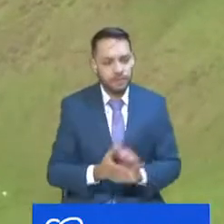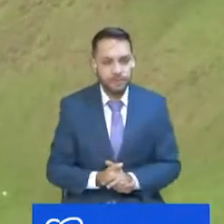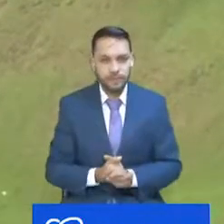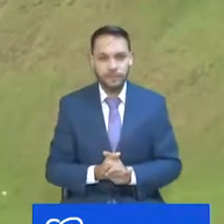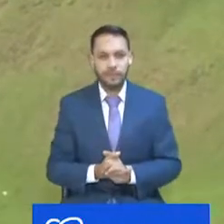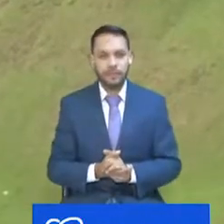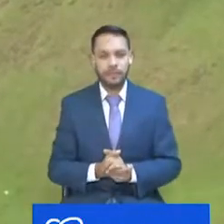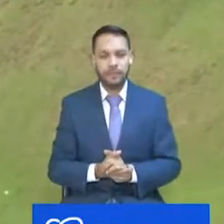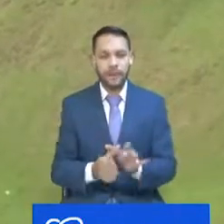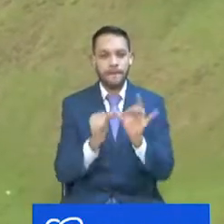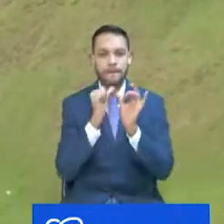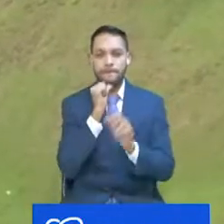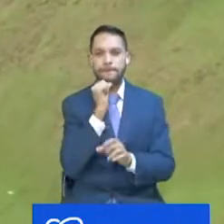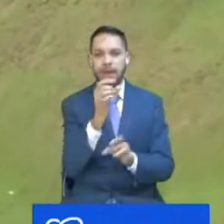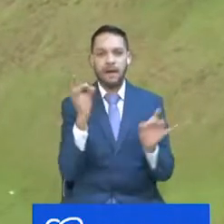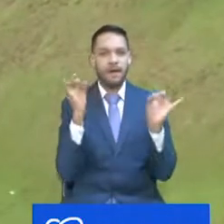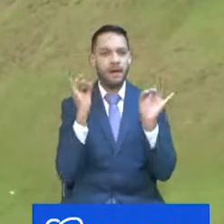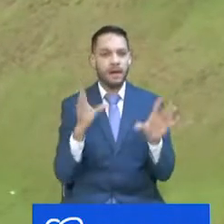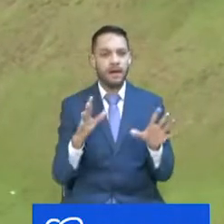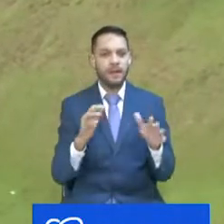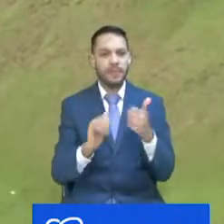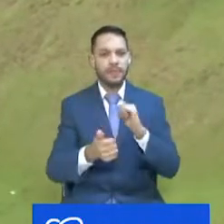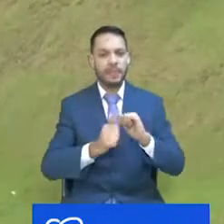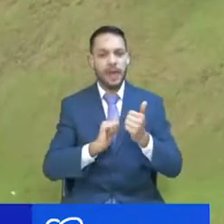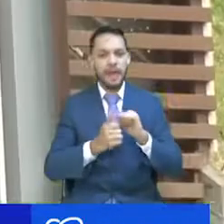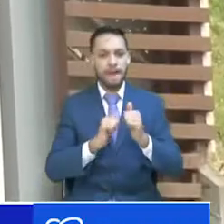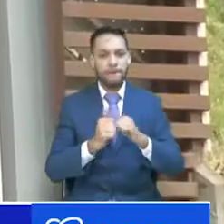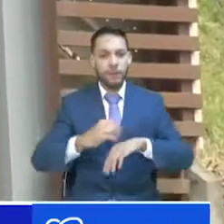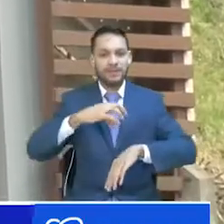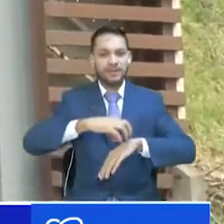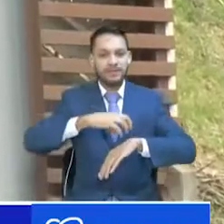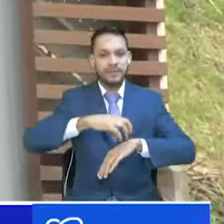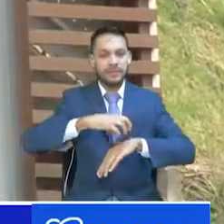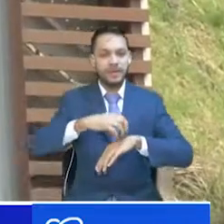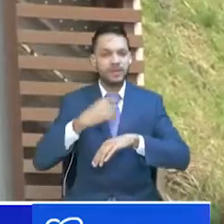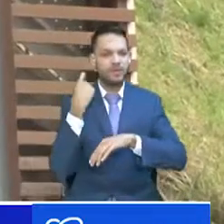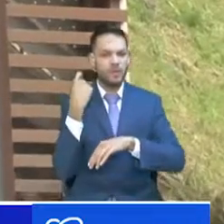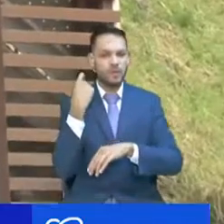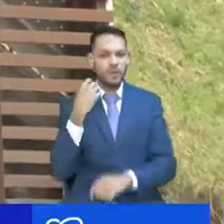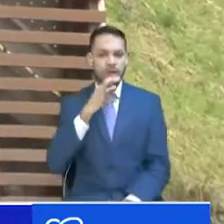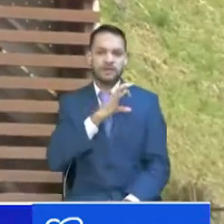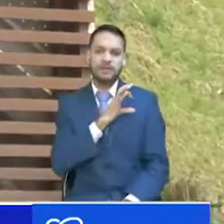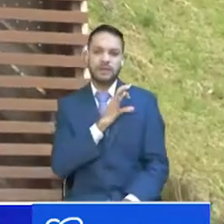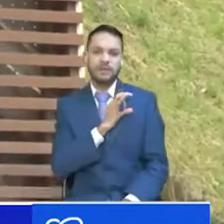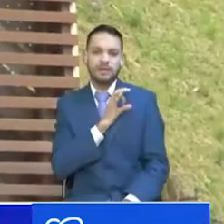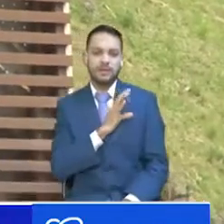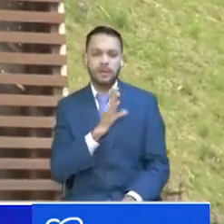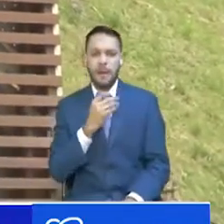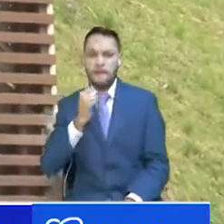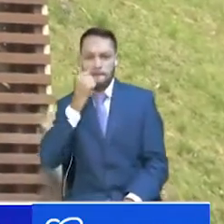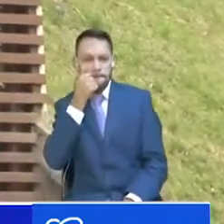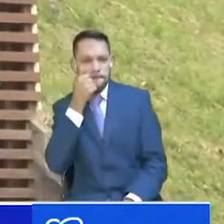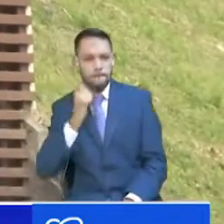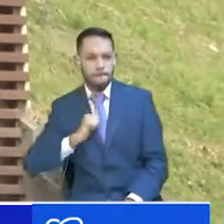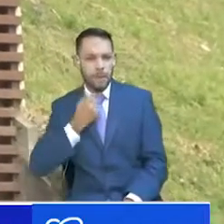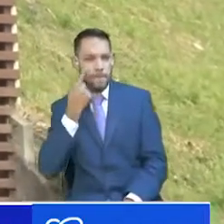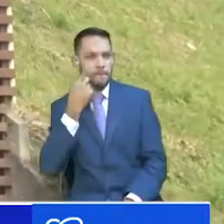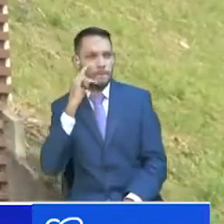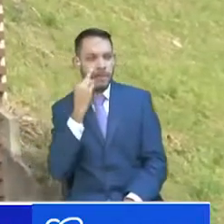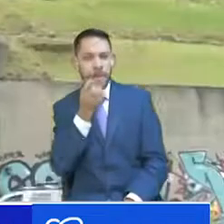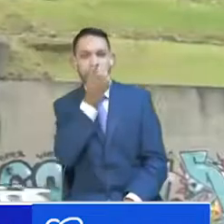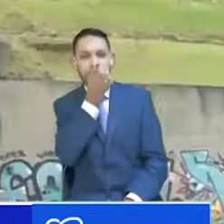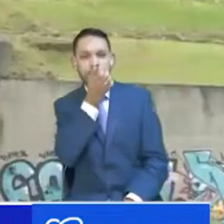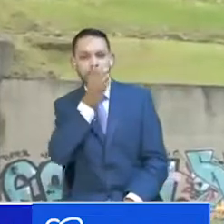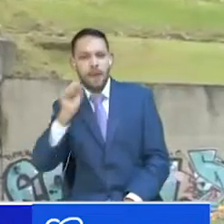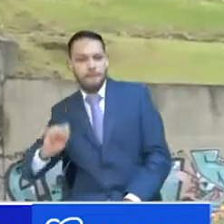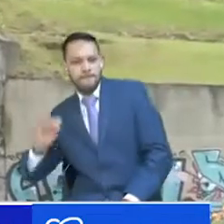vándalos atacaron la unidad deportiva de terrazas de la autònoma este fin de semana quienes aprovecharon la noche para lanzar algún objeto y destruir una